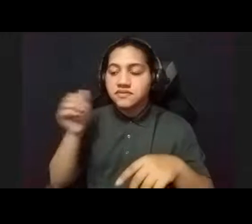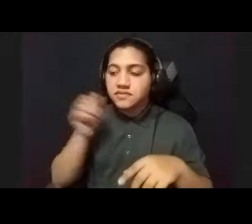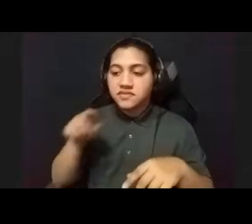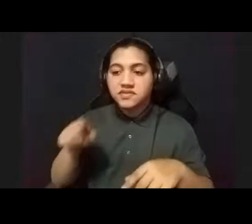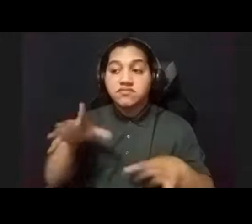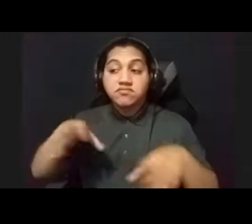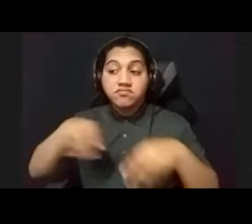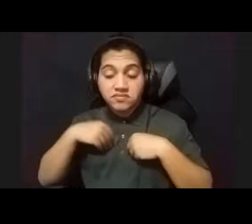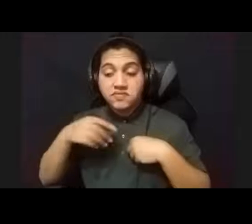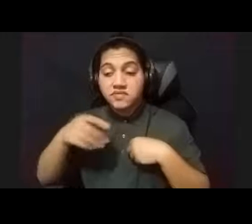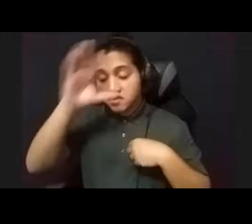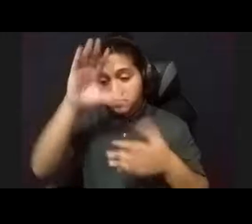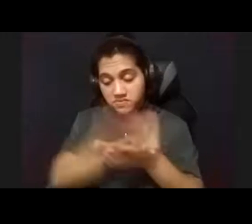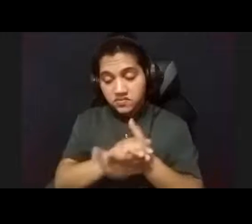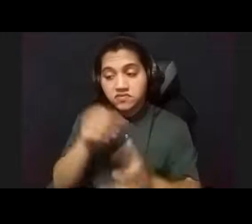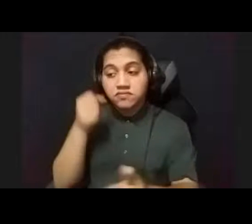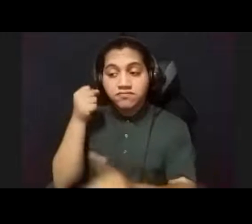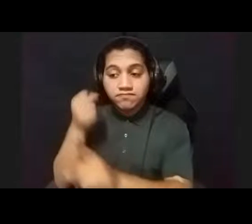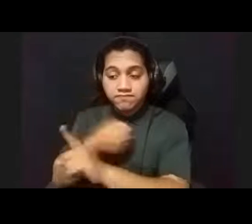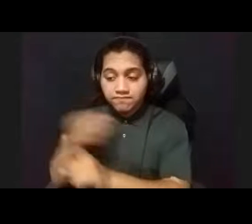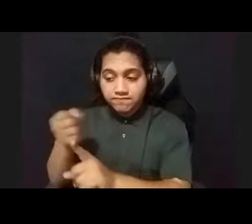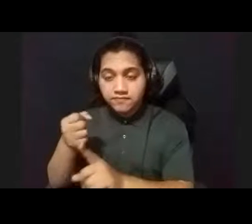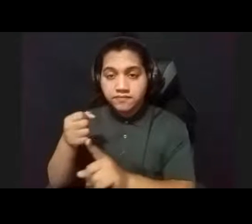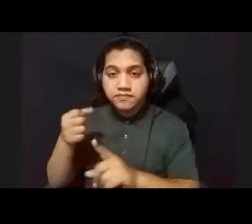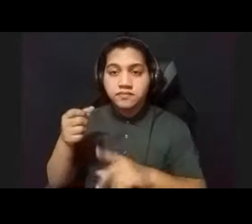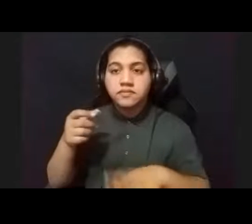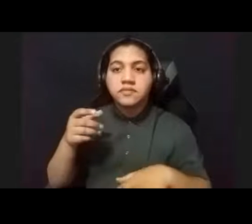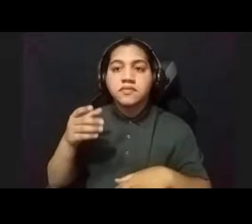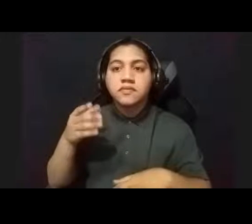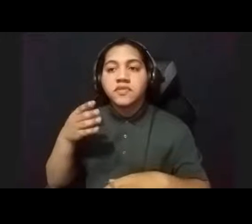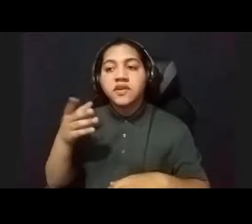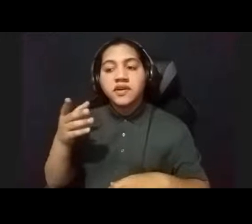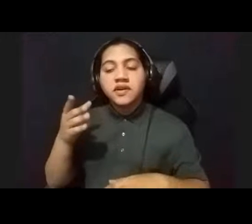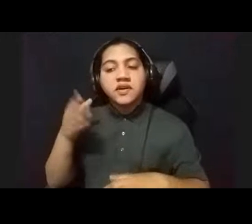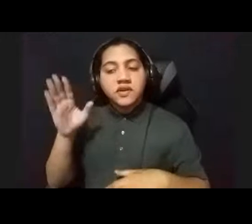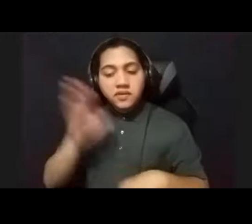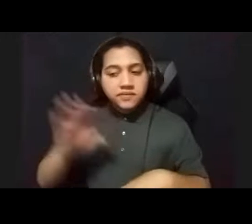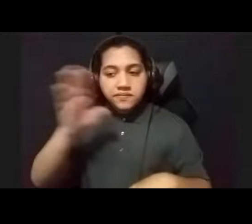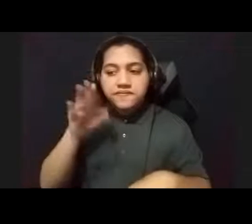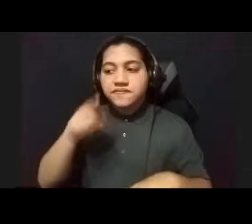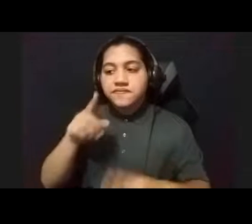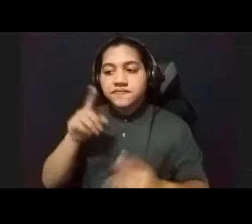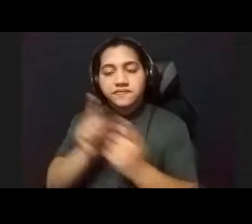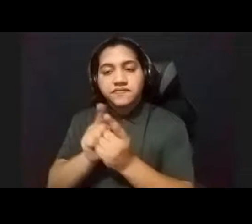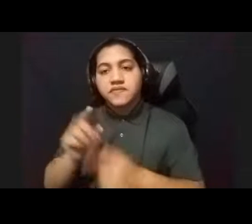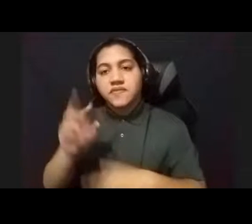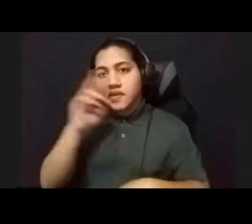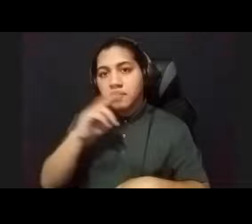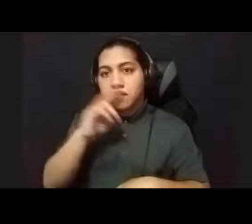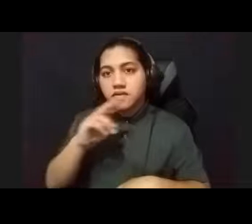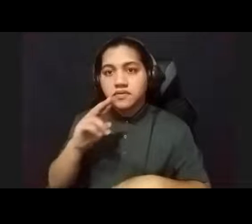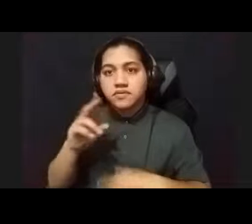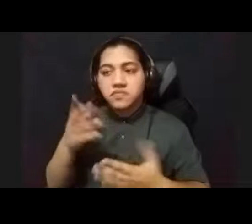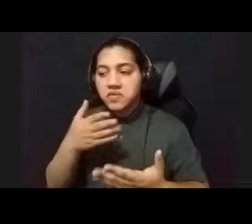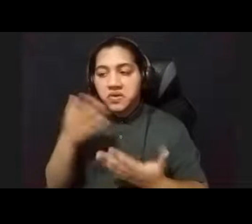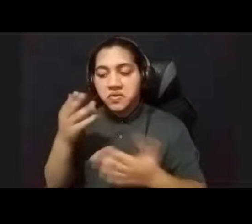pegue. Entonces, después de buscar, ella conoce al ratón, que en ese momento no se llama